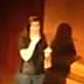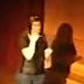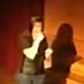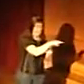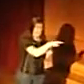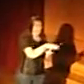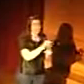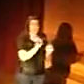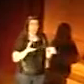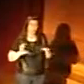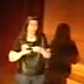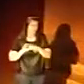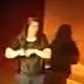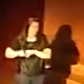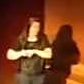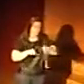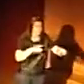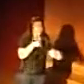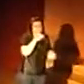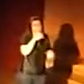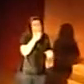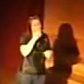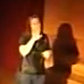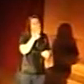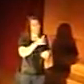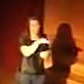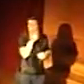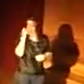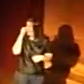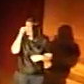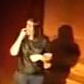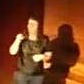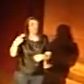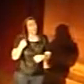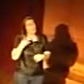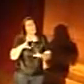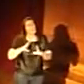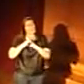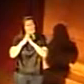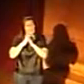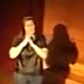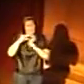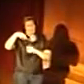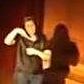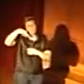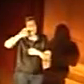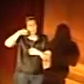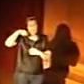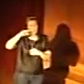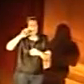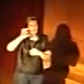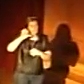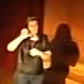todo como ven relacionado con este mundo isabelino Esta es la iglesia de Monserrat que reconocerán en la calle de San Bernardo no